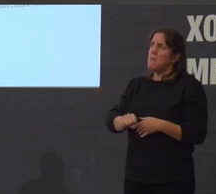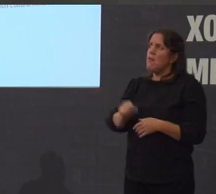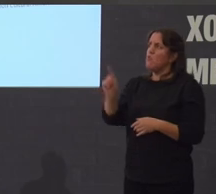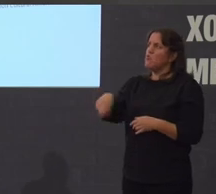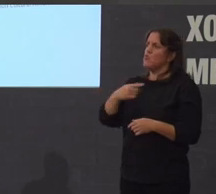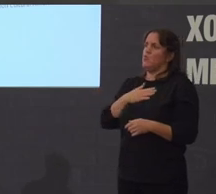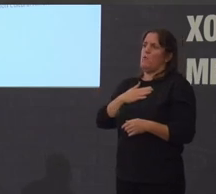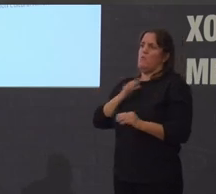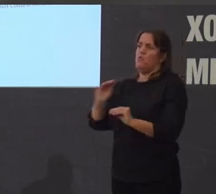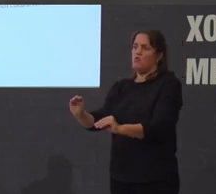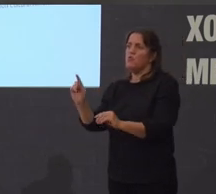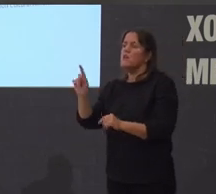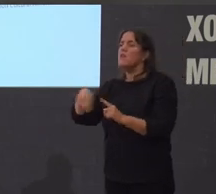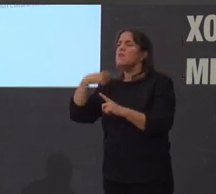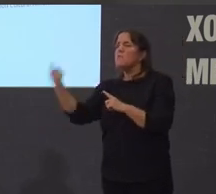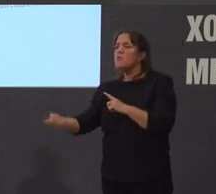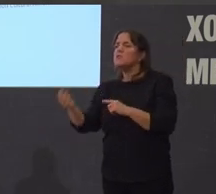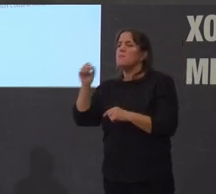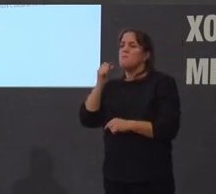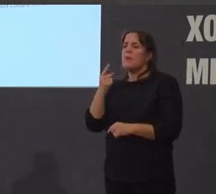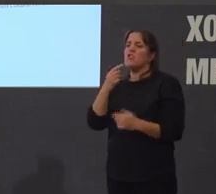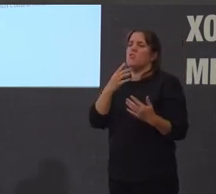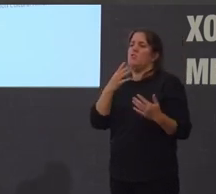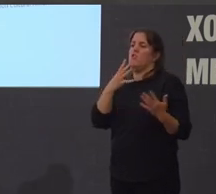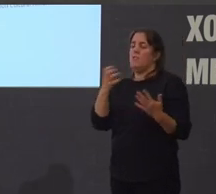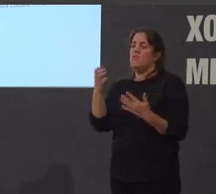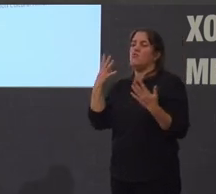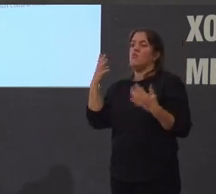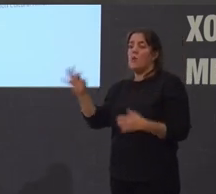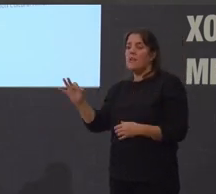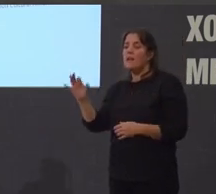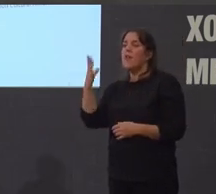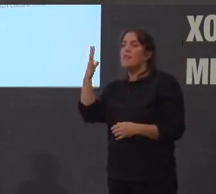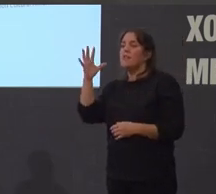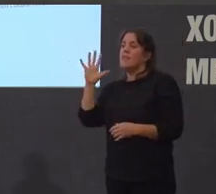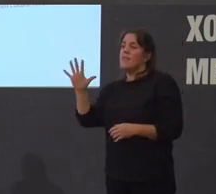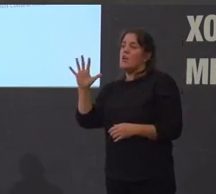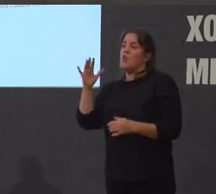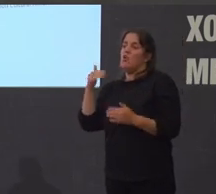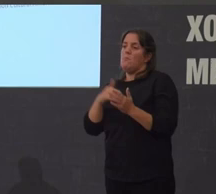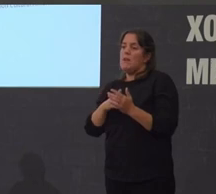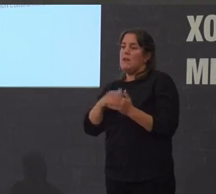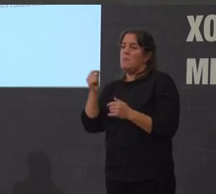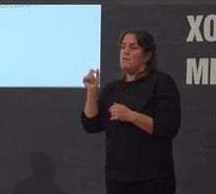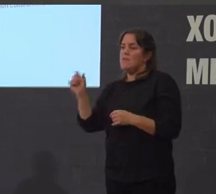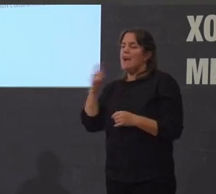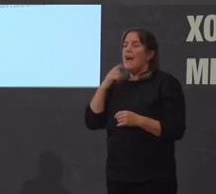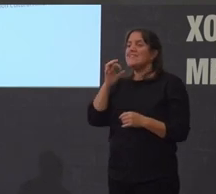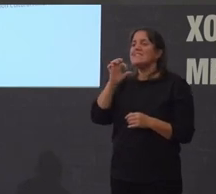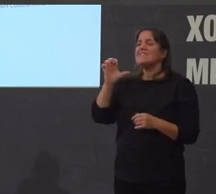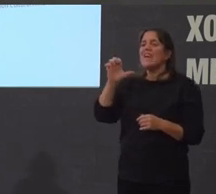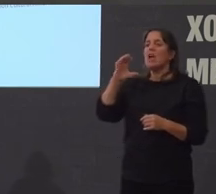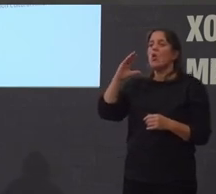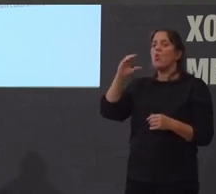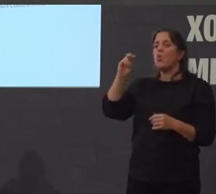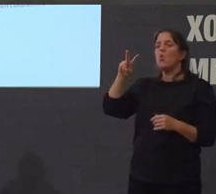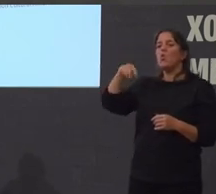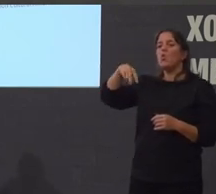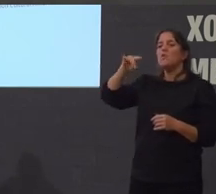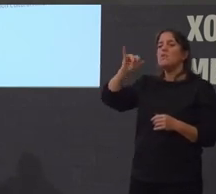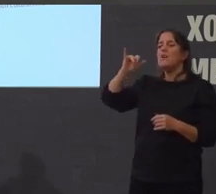vez con posibilidad en 1940 cinco mil pesetas a secundino cauto que era un gallego